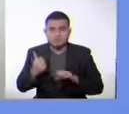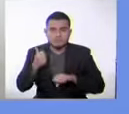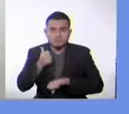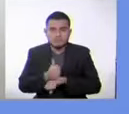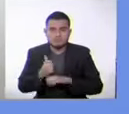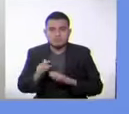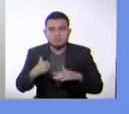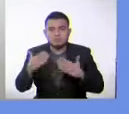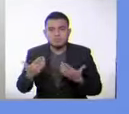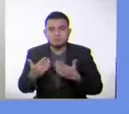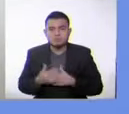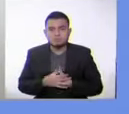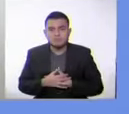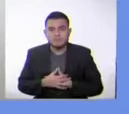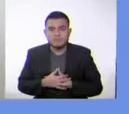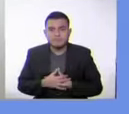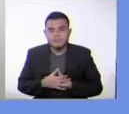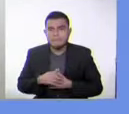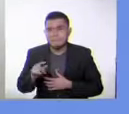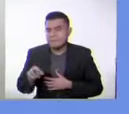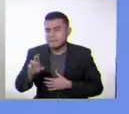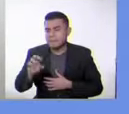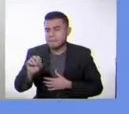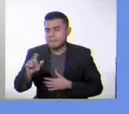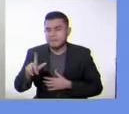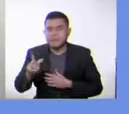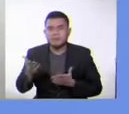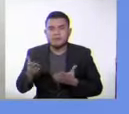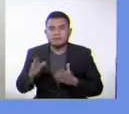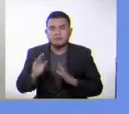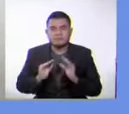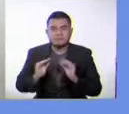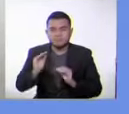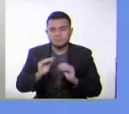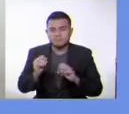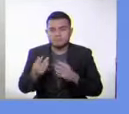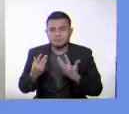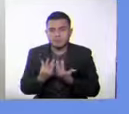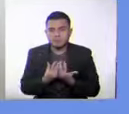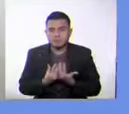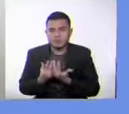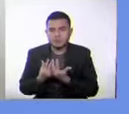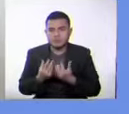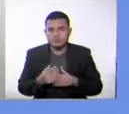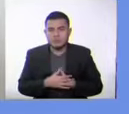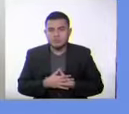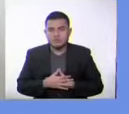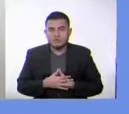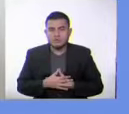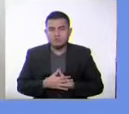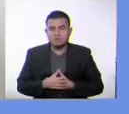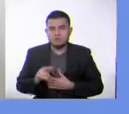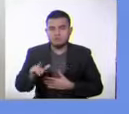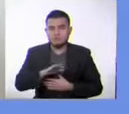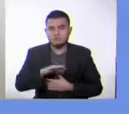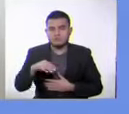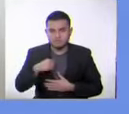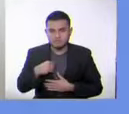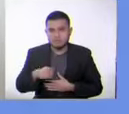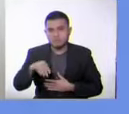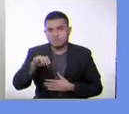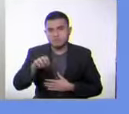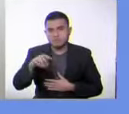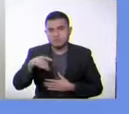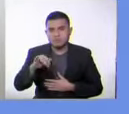para el rol o la construcción de la sociedad? Bueno, es la familia el primer espacio de socialización